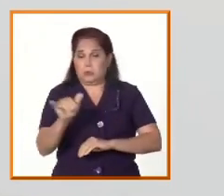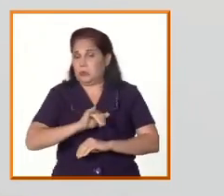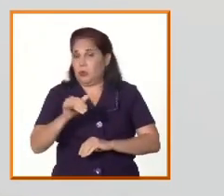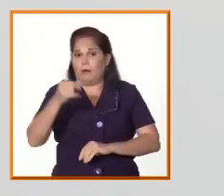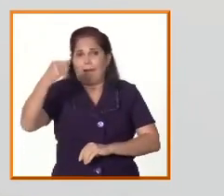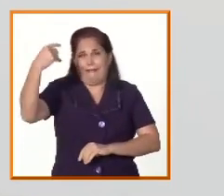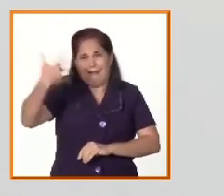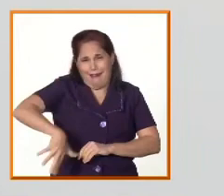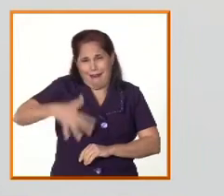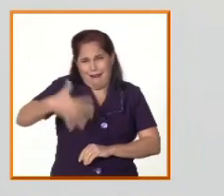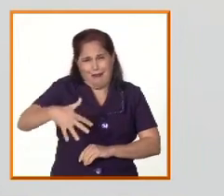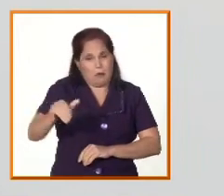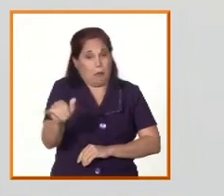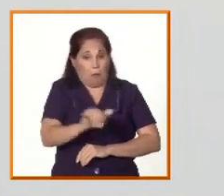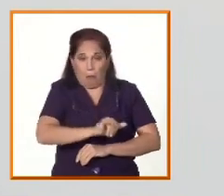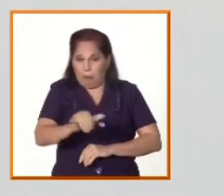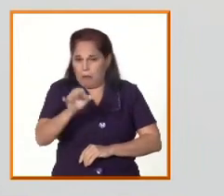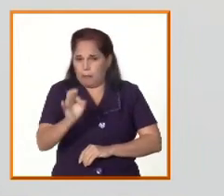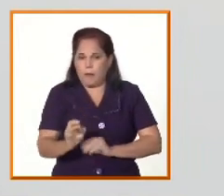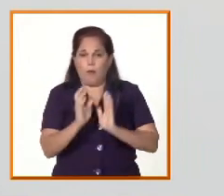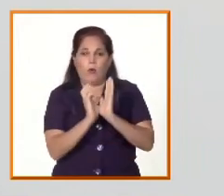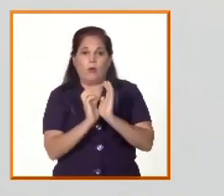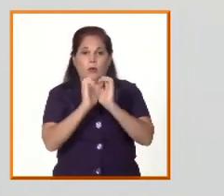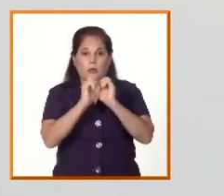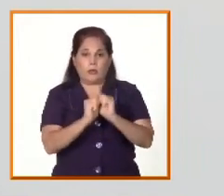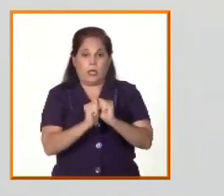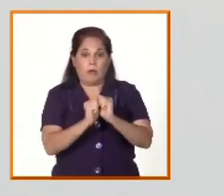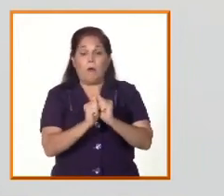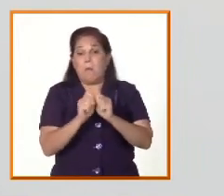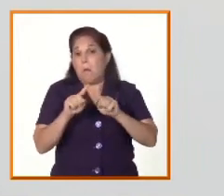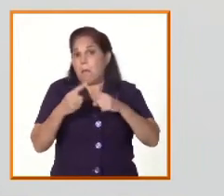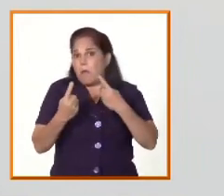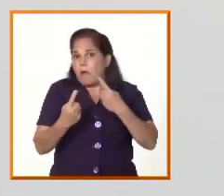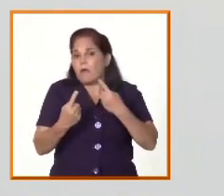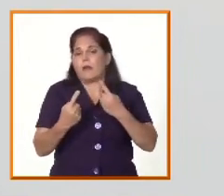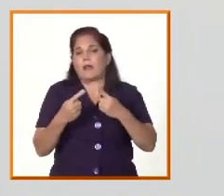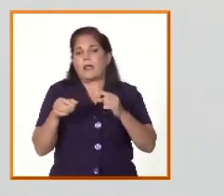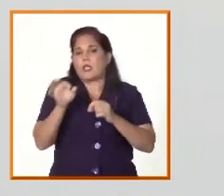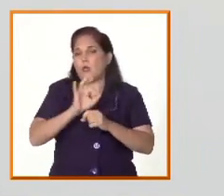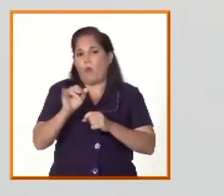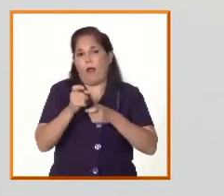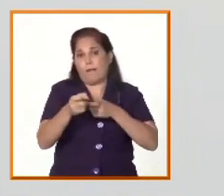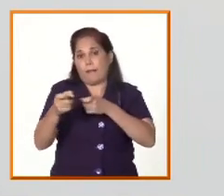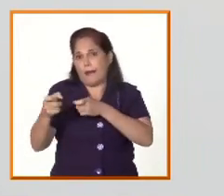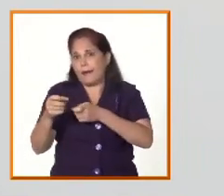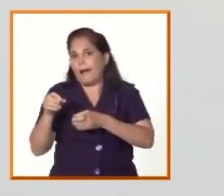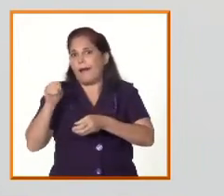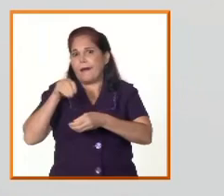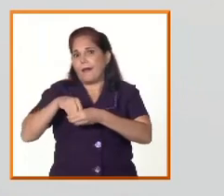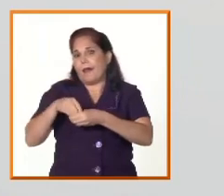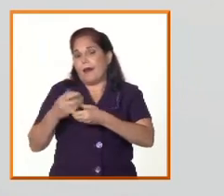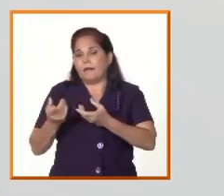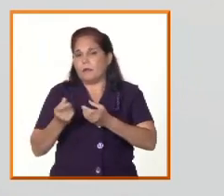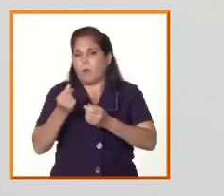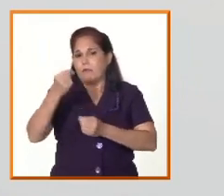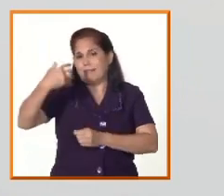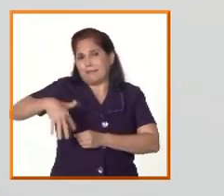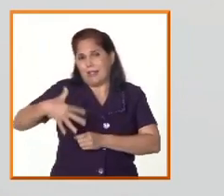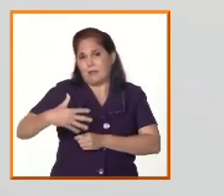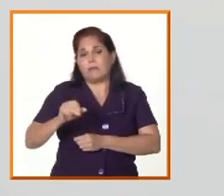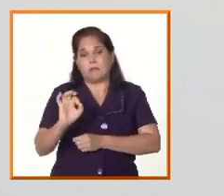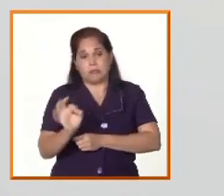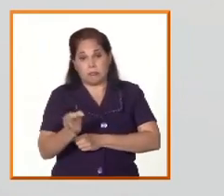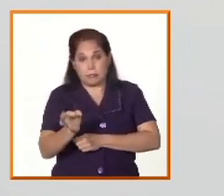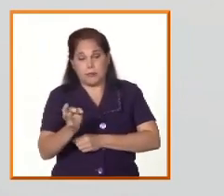de precio considerablemente tanto el trigo como la harina de trigo Son productos que también el crecimiento de los precios también tiene un impacto